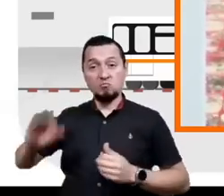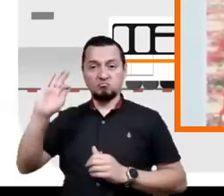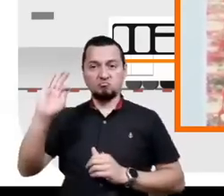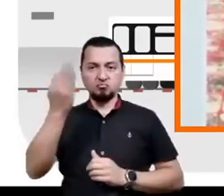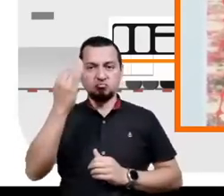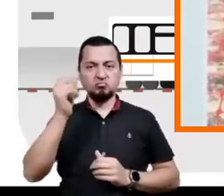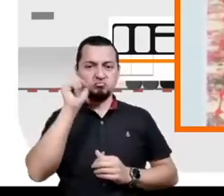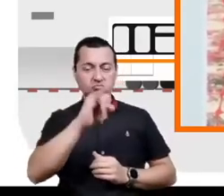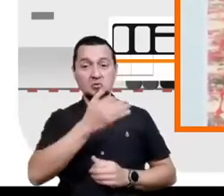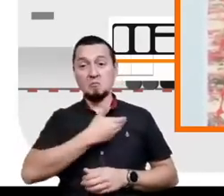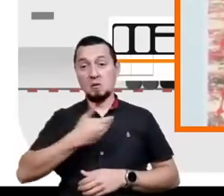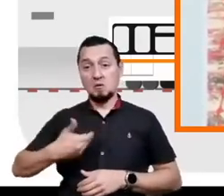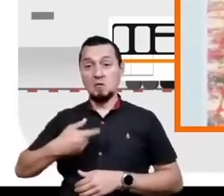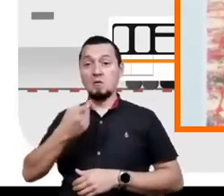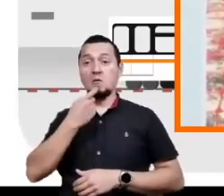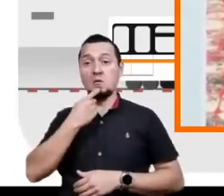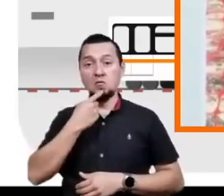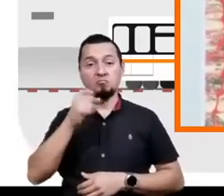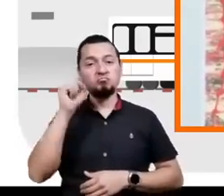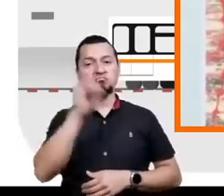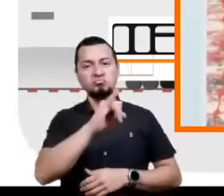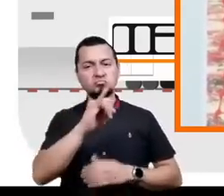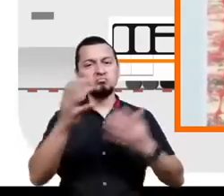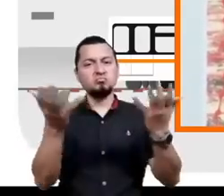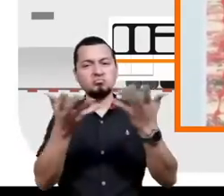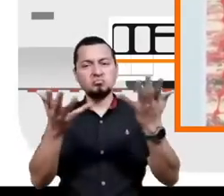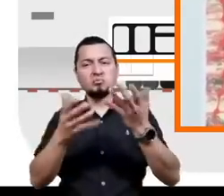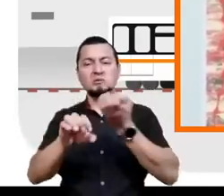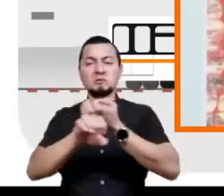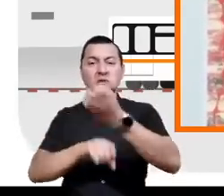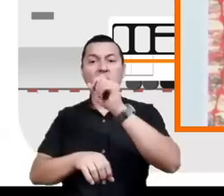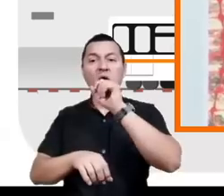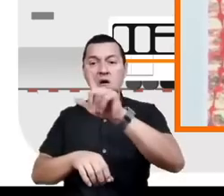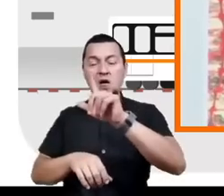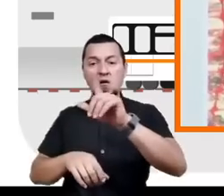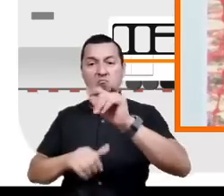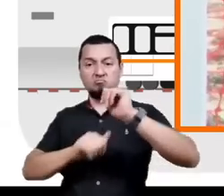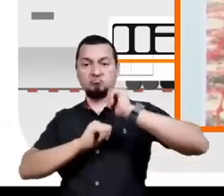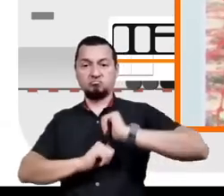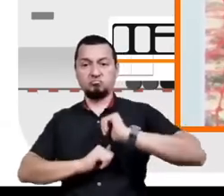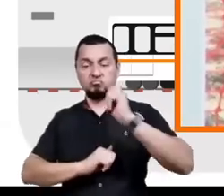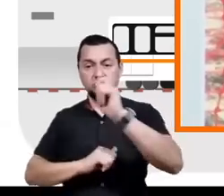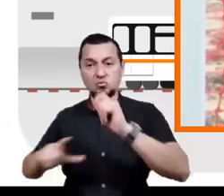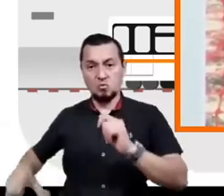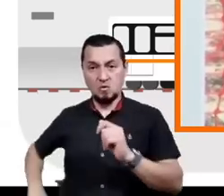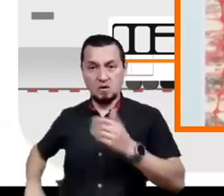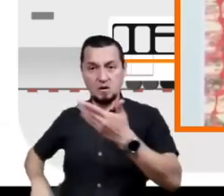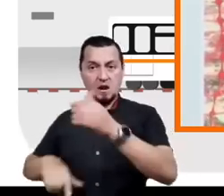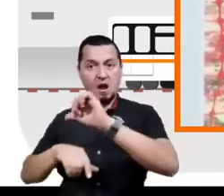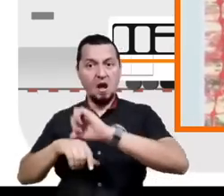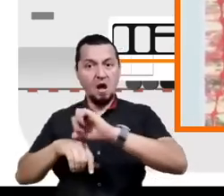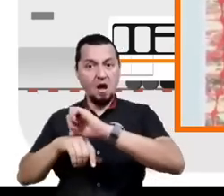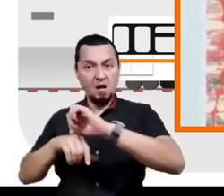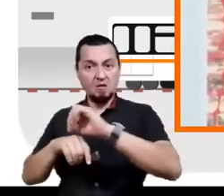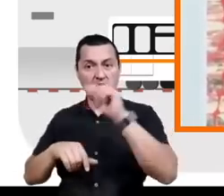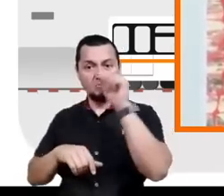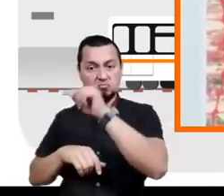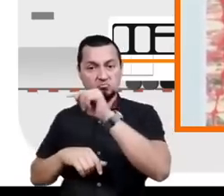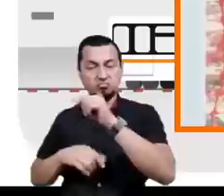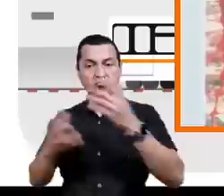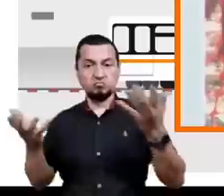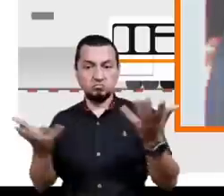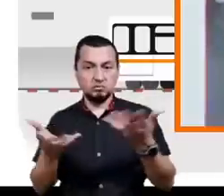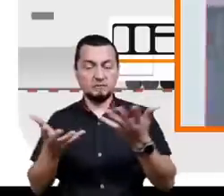presidente Andrés Manuel López Obrador y del estado de Jalisco al frente del gobernador Enrique Alfaro Ramírez